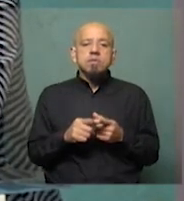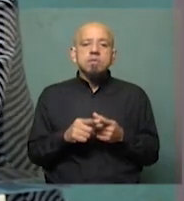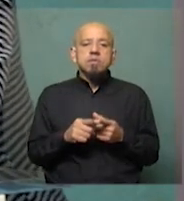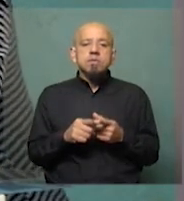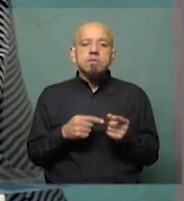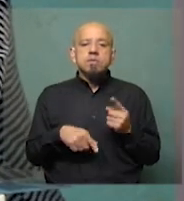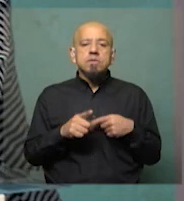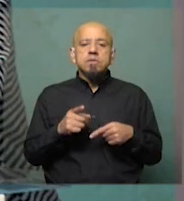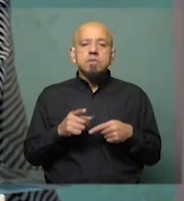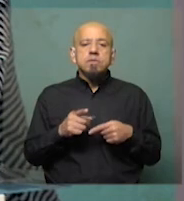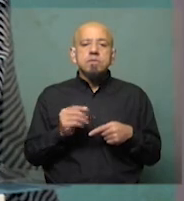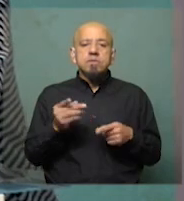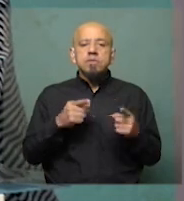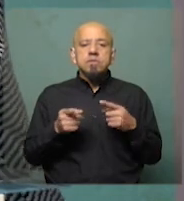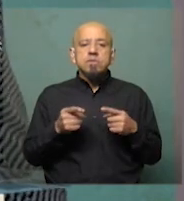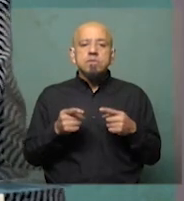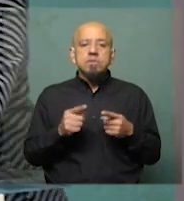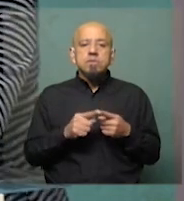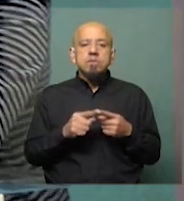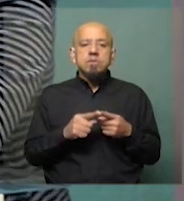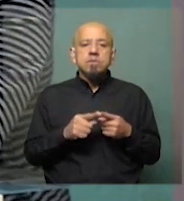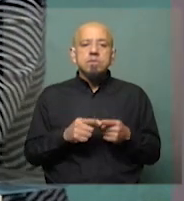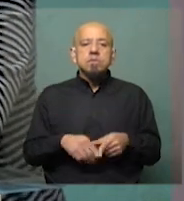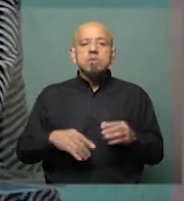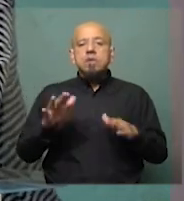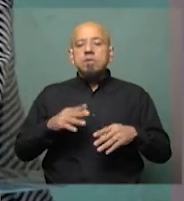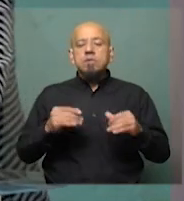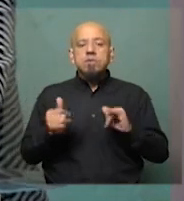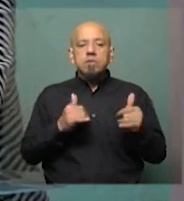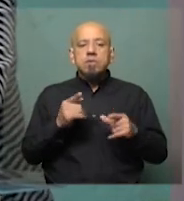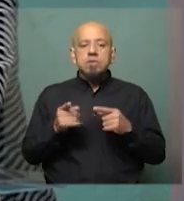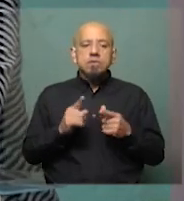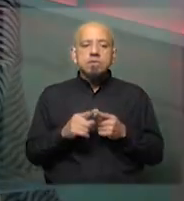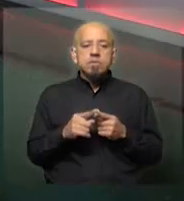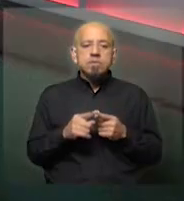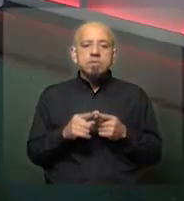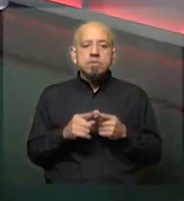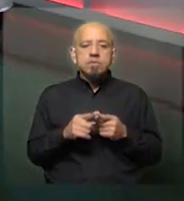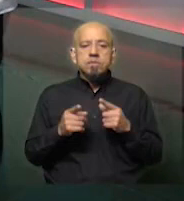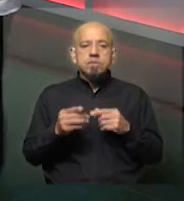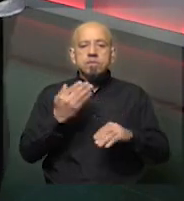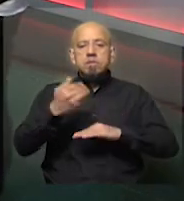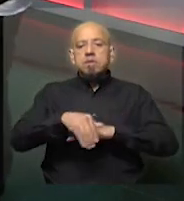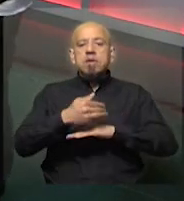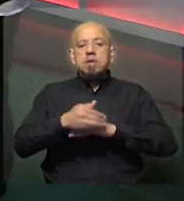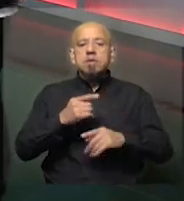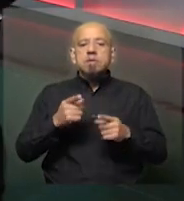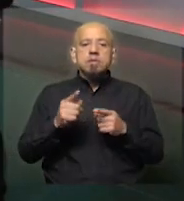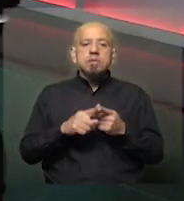que se escabulle de todas las finalidades que tenga y a veces jugás en cosas inesperadas, ¿no? Clarísimo. En la calle corriendo a alguien.